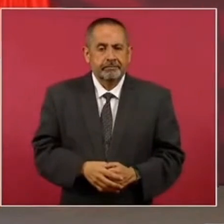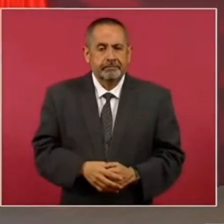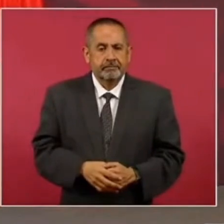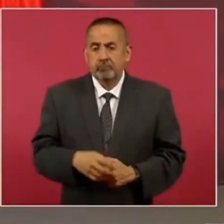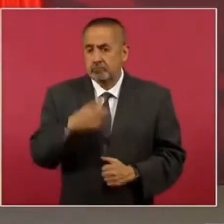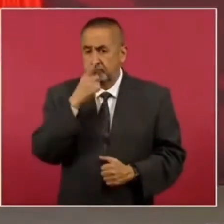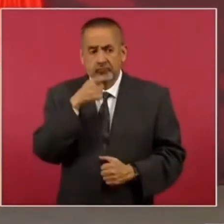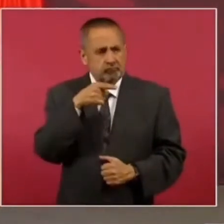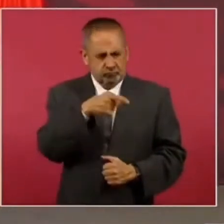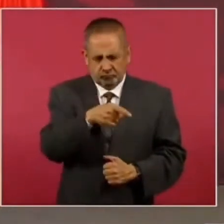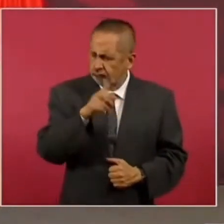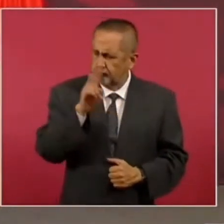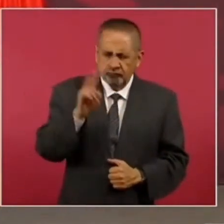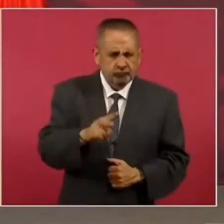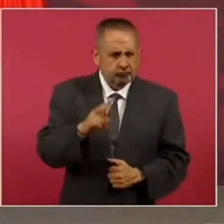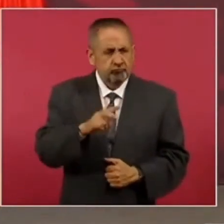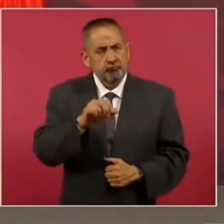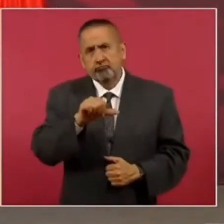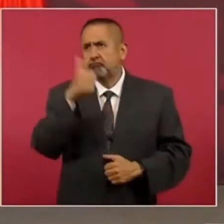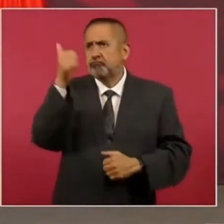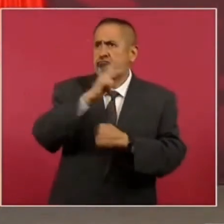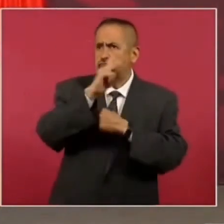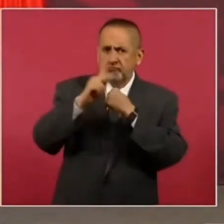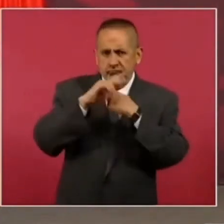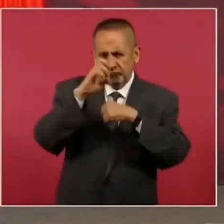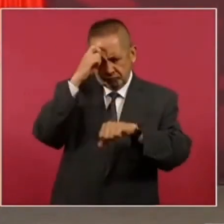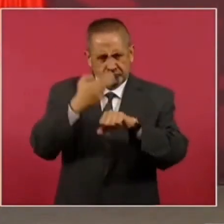iba a llegar el dinero del extranjero,